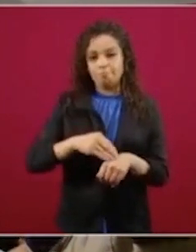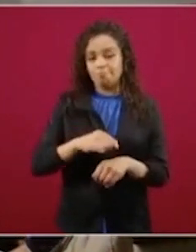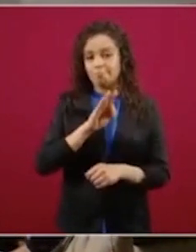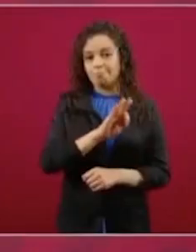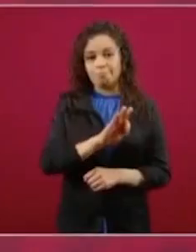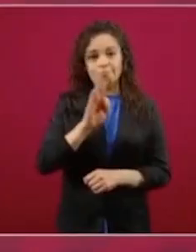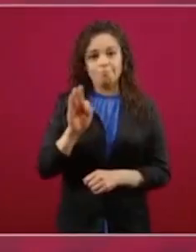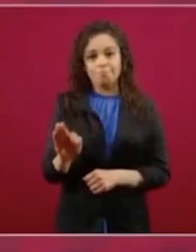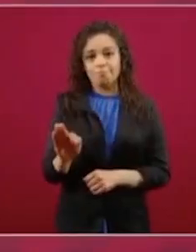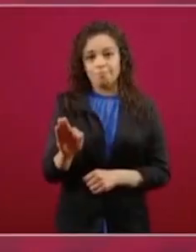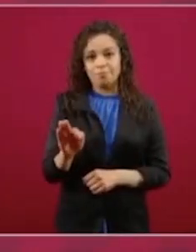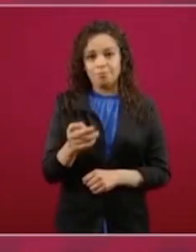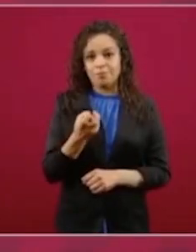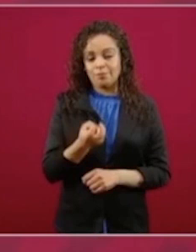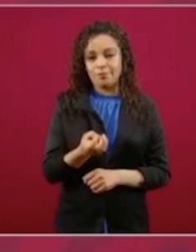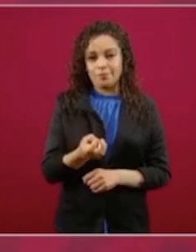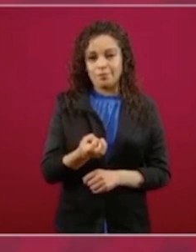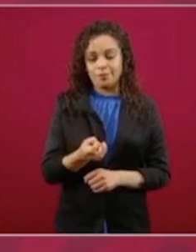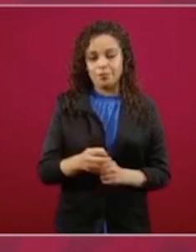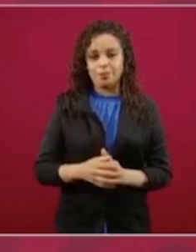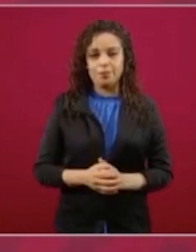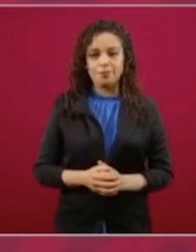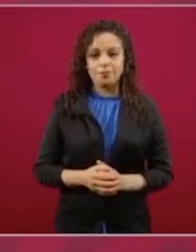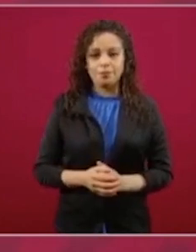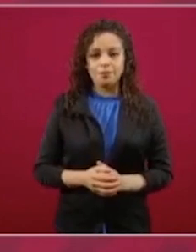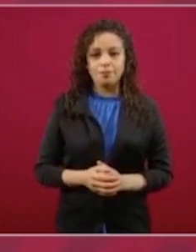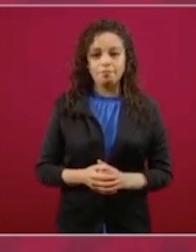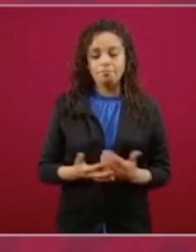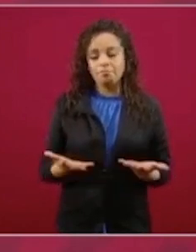aún en las circunstancias actuales.